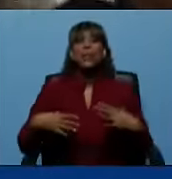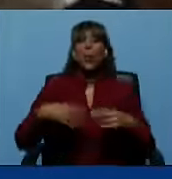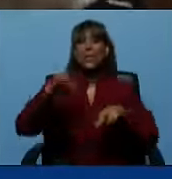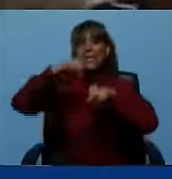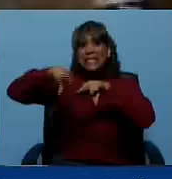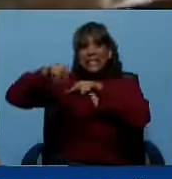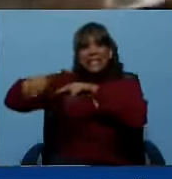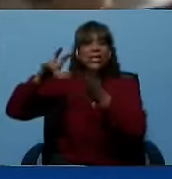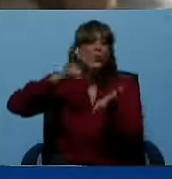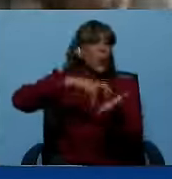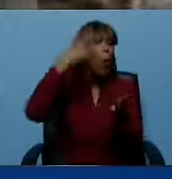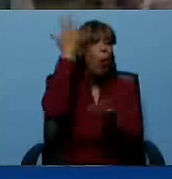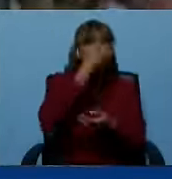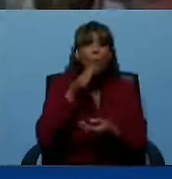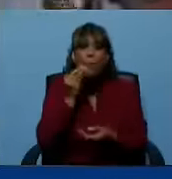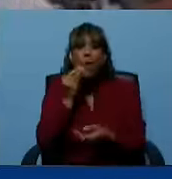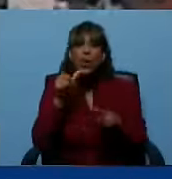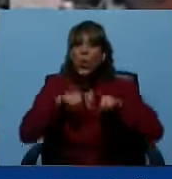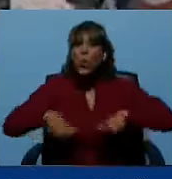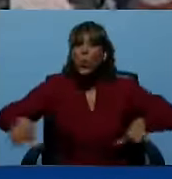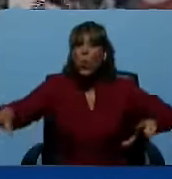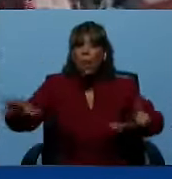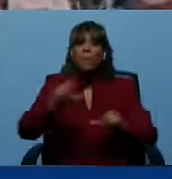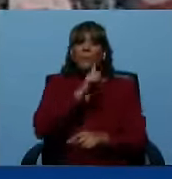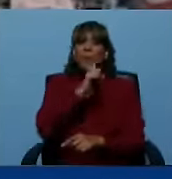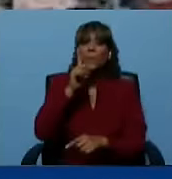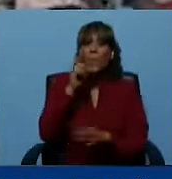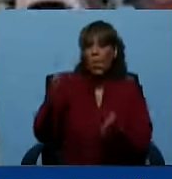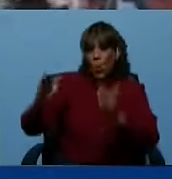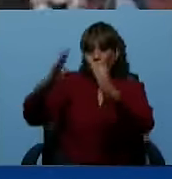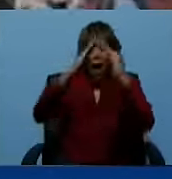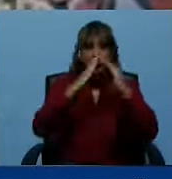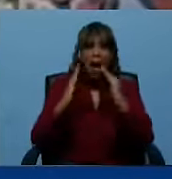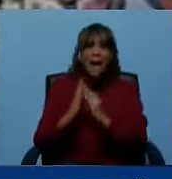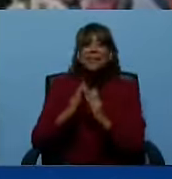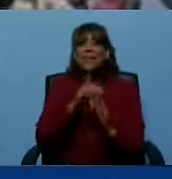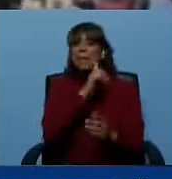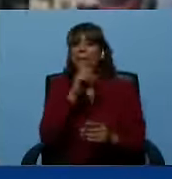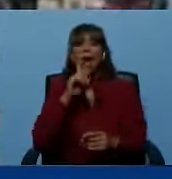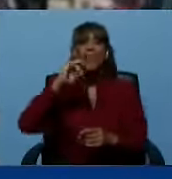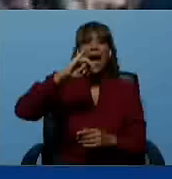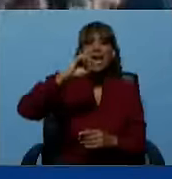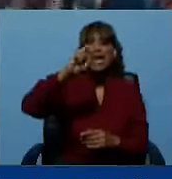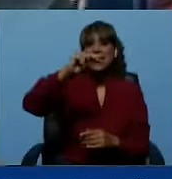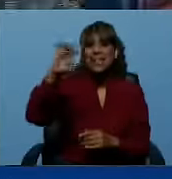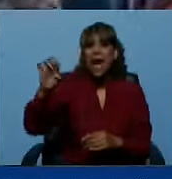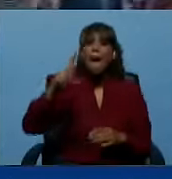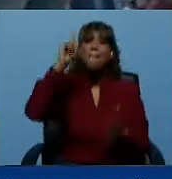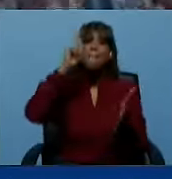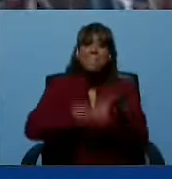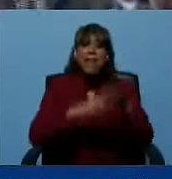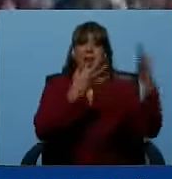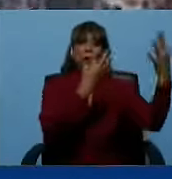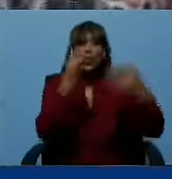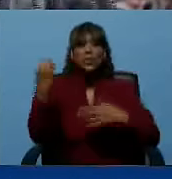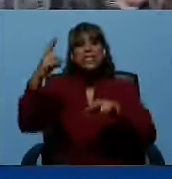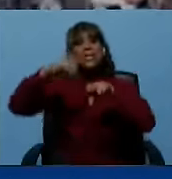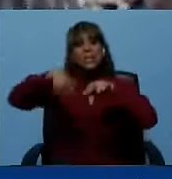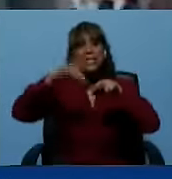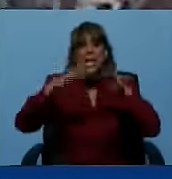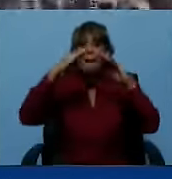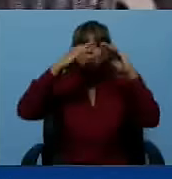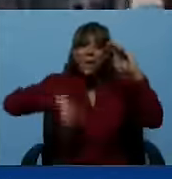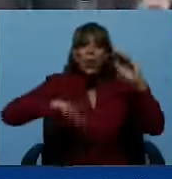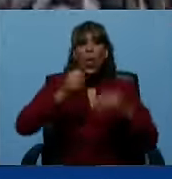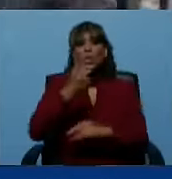FEC. Nos encontramos en el urbanismo Santa Inés, donde se están beneficiando más de 1.800 niños menores de